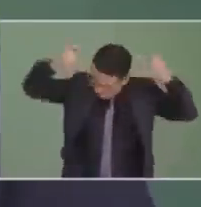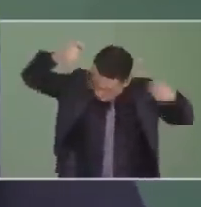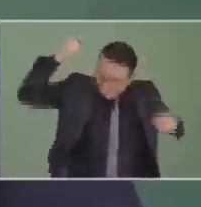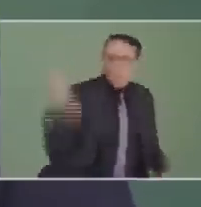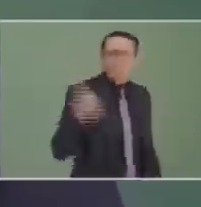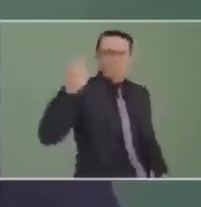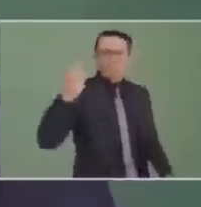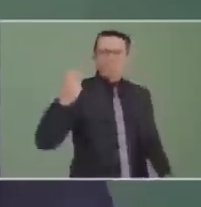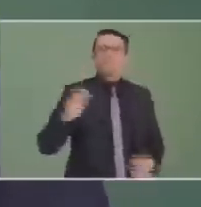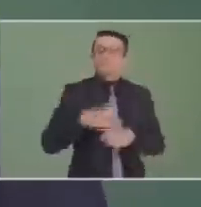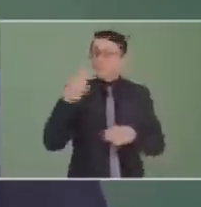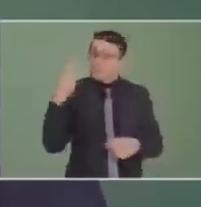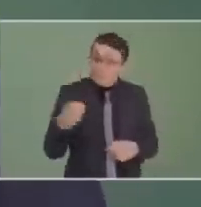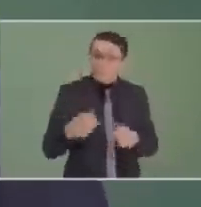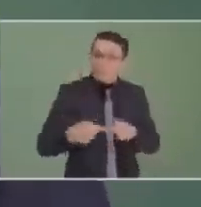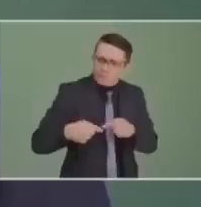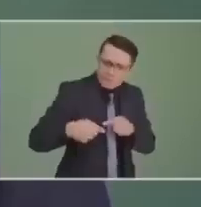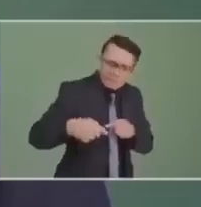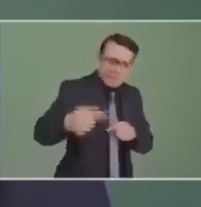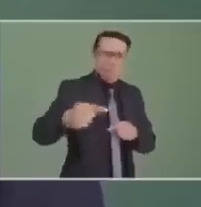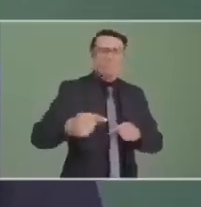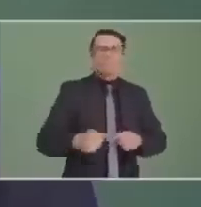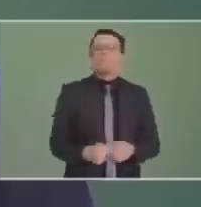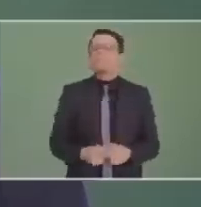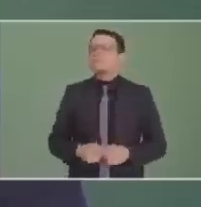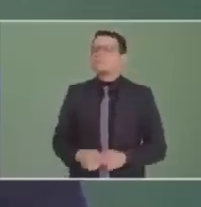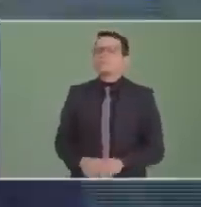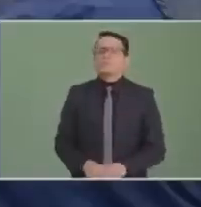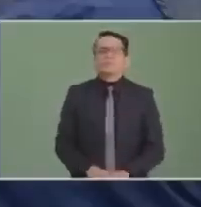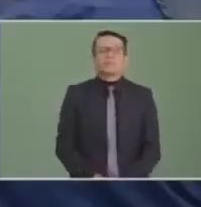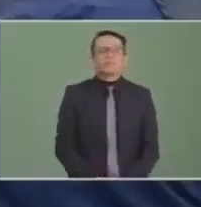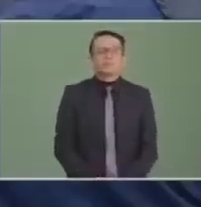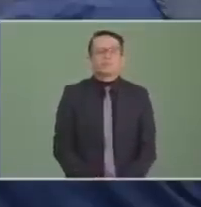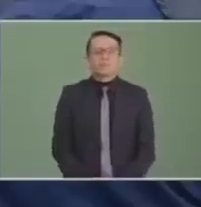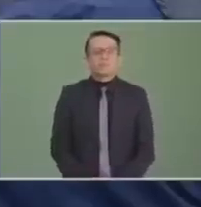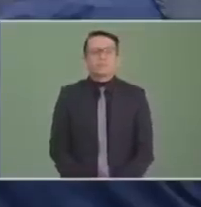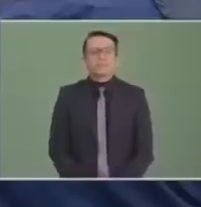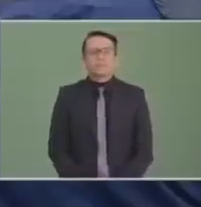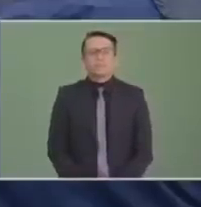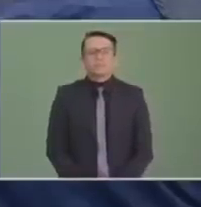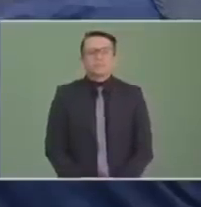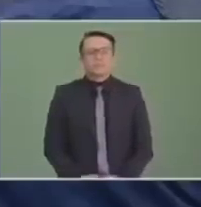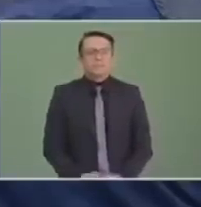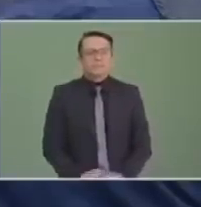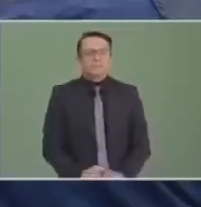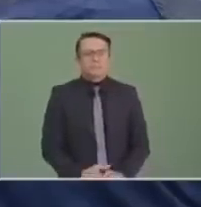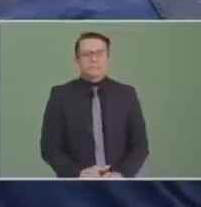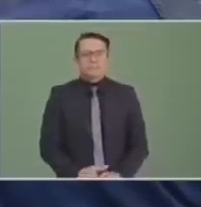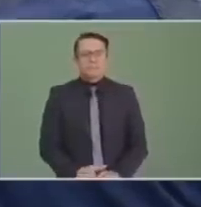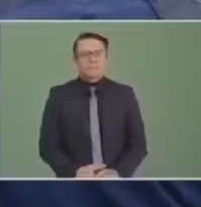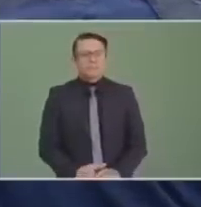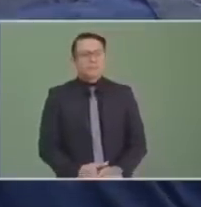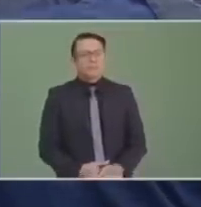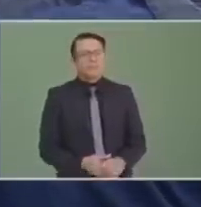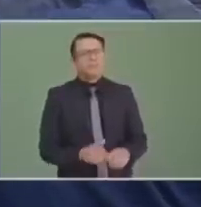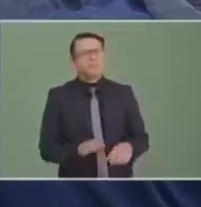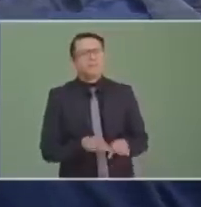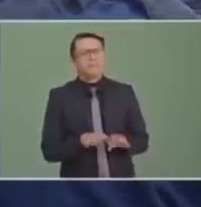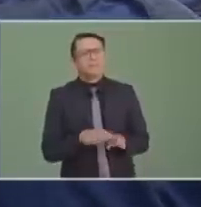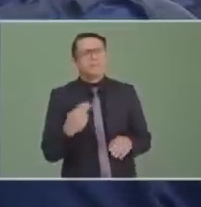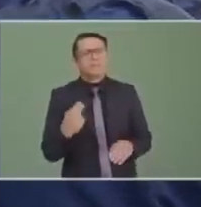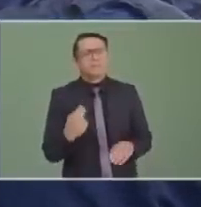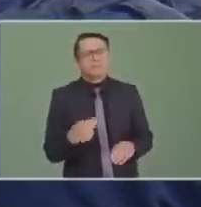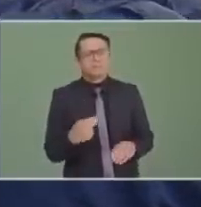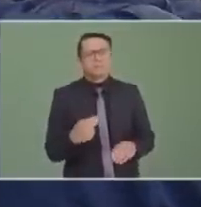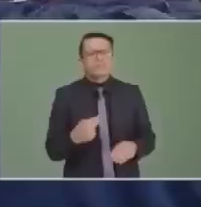corrupción y se va a acabar con la impunidad. ¿Solo ponerle el nombre de la Guardia Nacional son los cascos azules? ¿Podrían ser